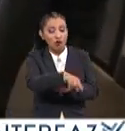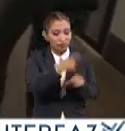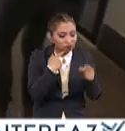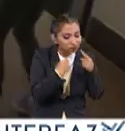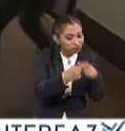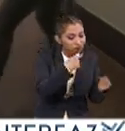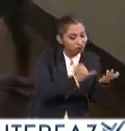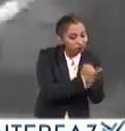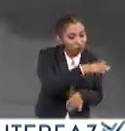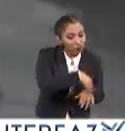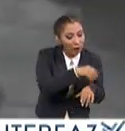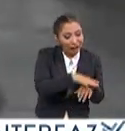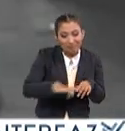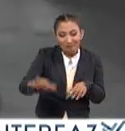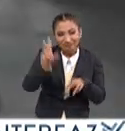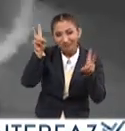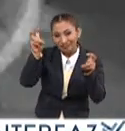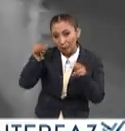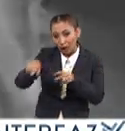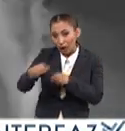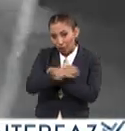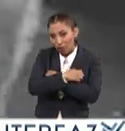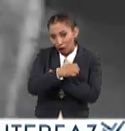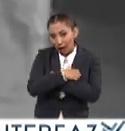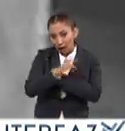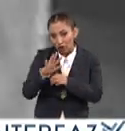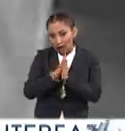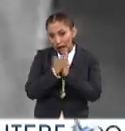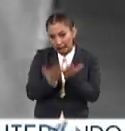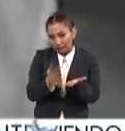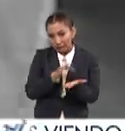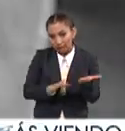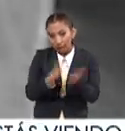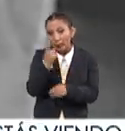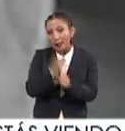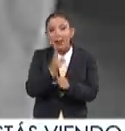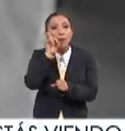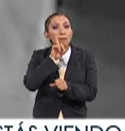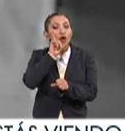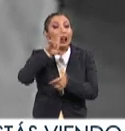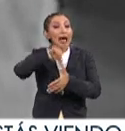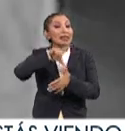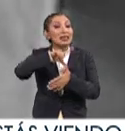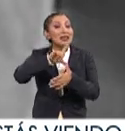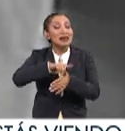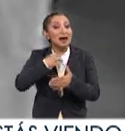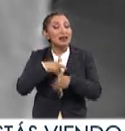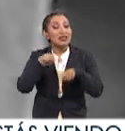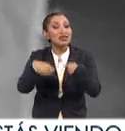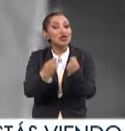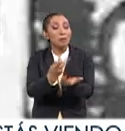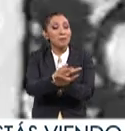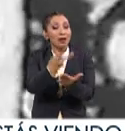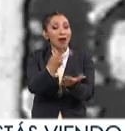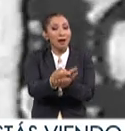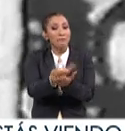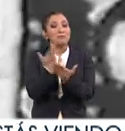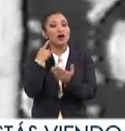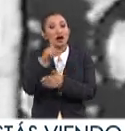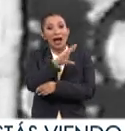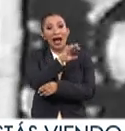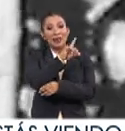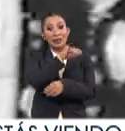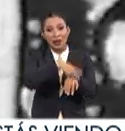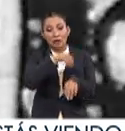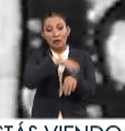Sueca determinó. En el ámbito relacionado con la educación y la literatura, la primera mujer latinoamericana en recibir esta distinción de la